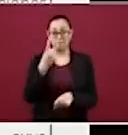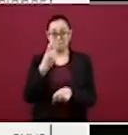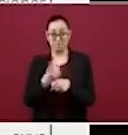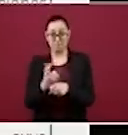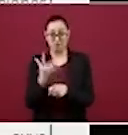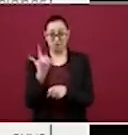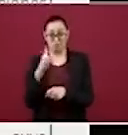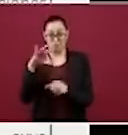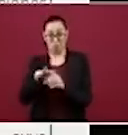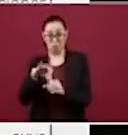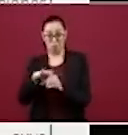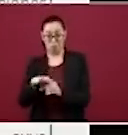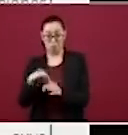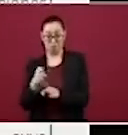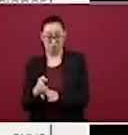de arriba.